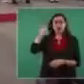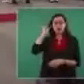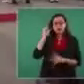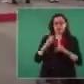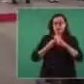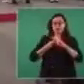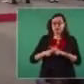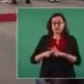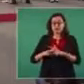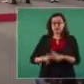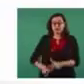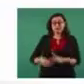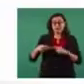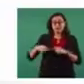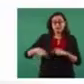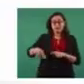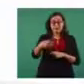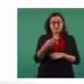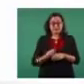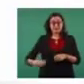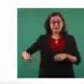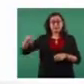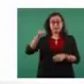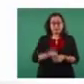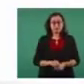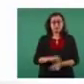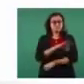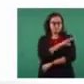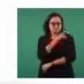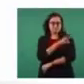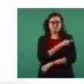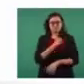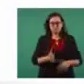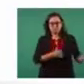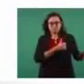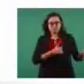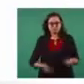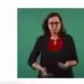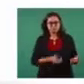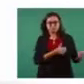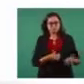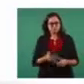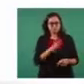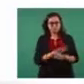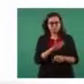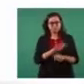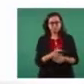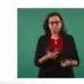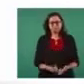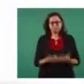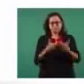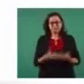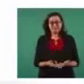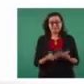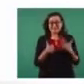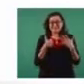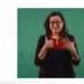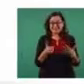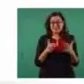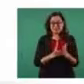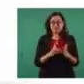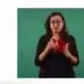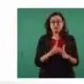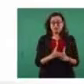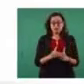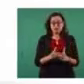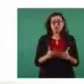intensiva será muy buena semana porque tenemos una dotación sustancial de vacunas esta semana, casi 6 millones, y llevamos ya